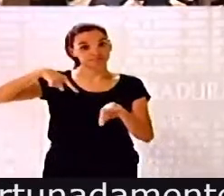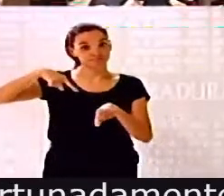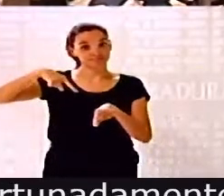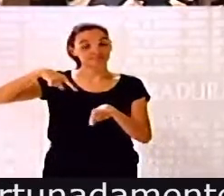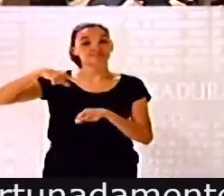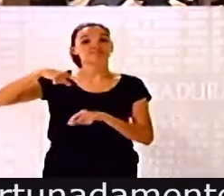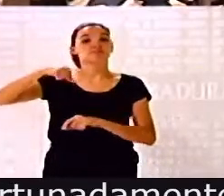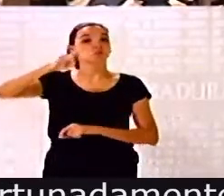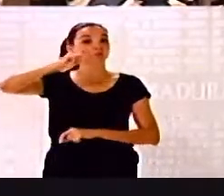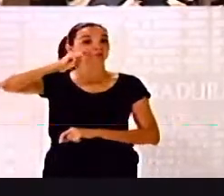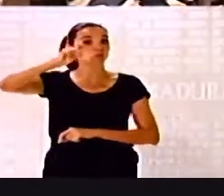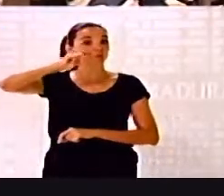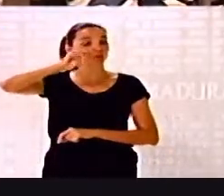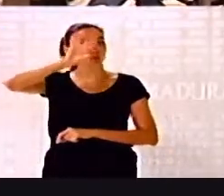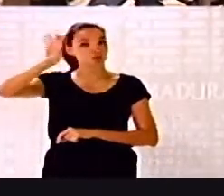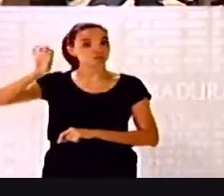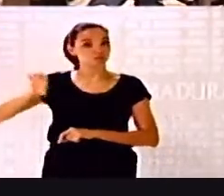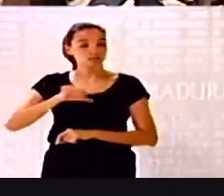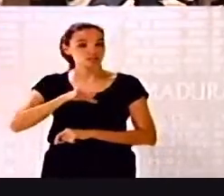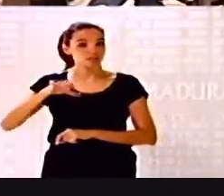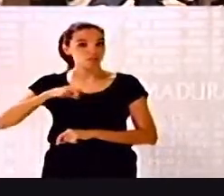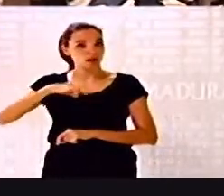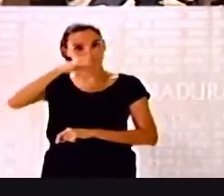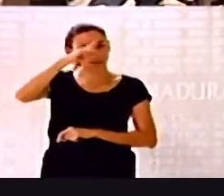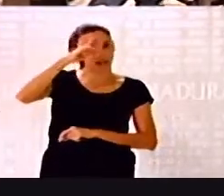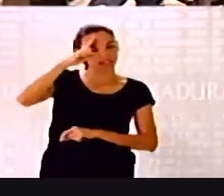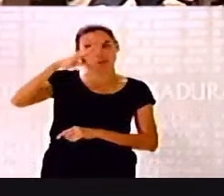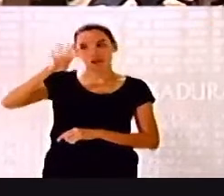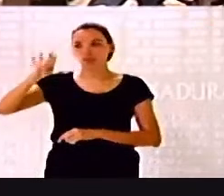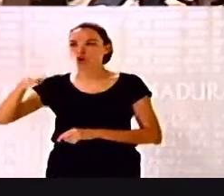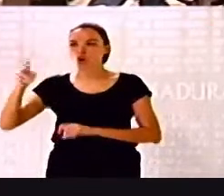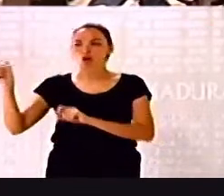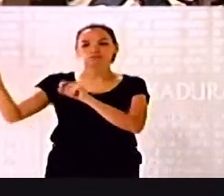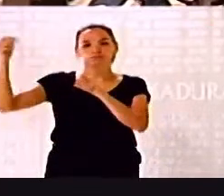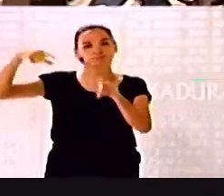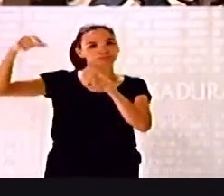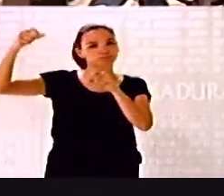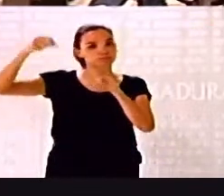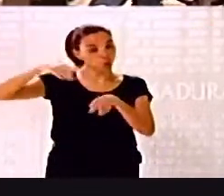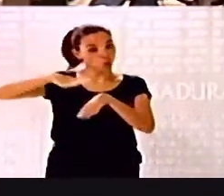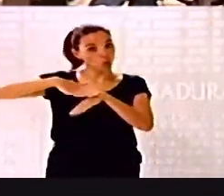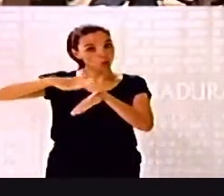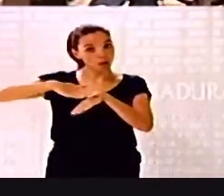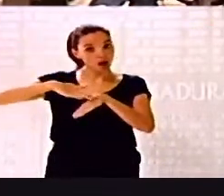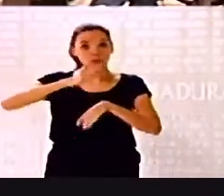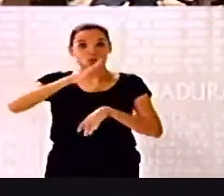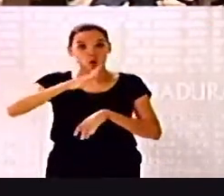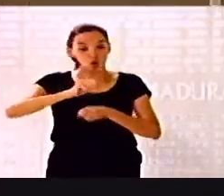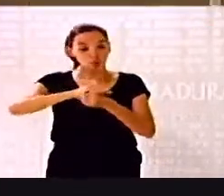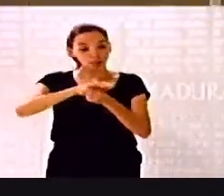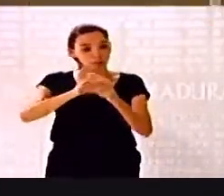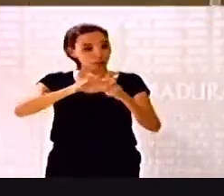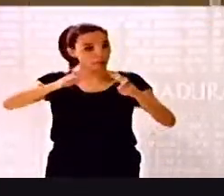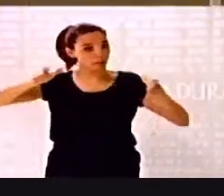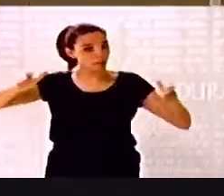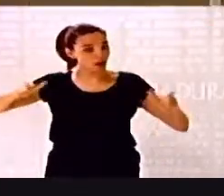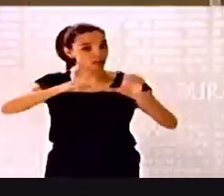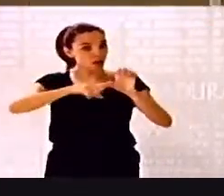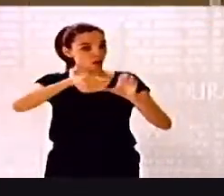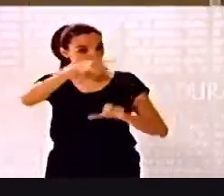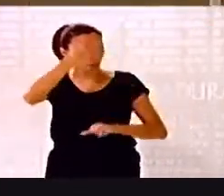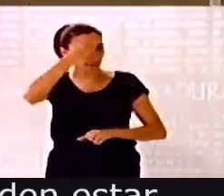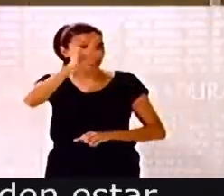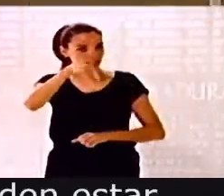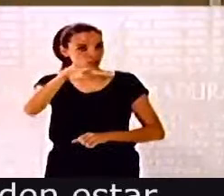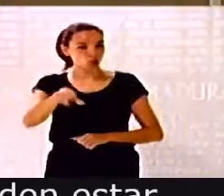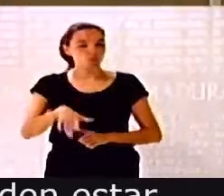turistas desde otras comunidades autónomas como Madrid o Barcelona pueden estar detrás del incremento de casos en la región. Bueno, yo creo que